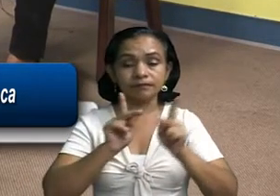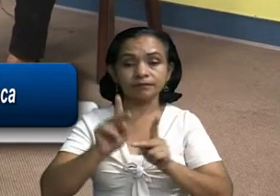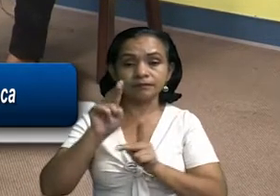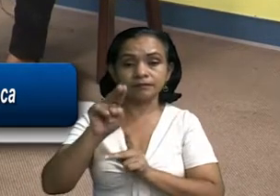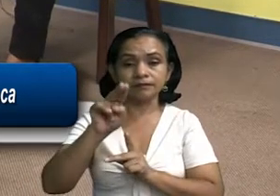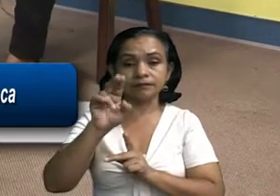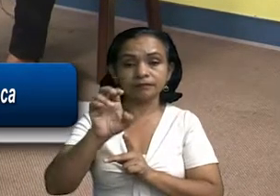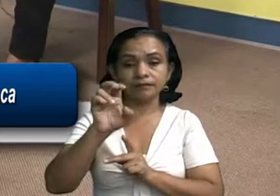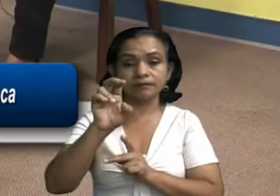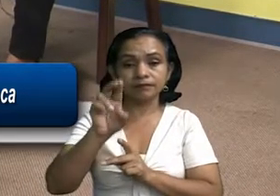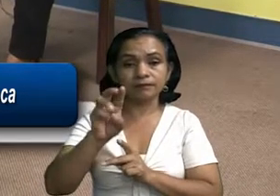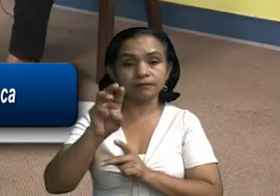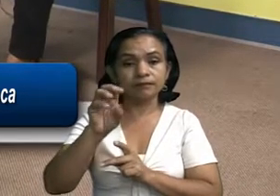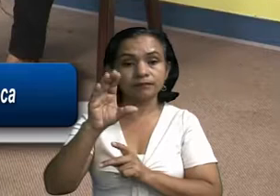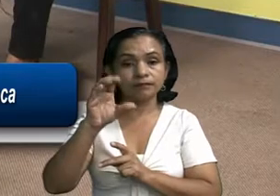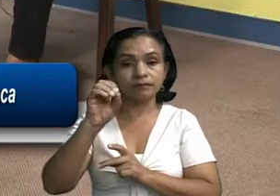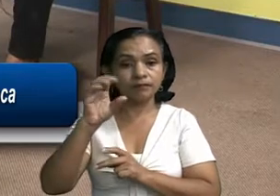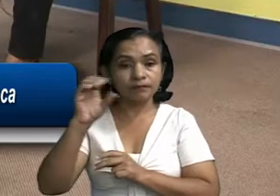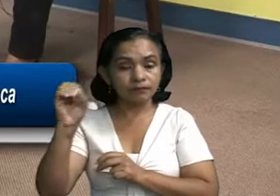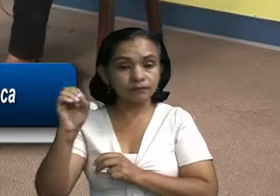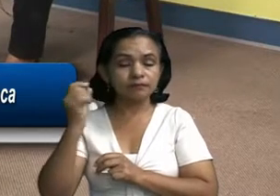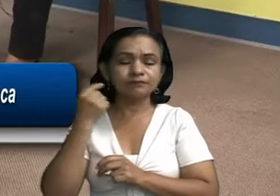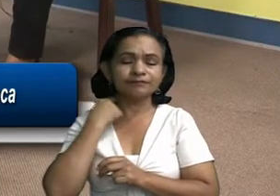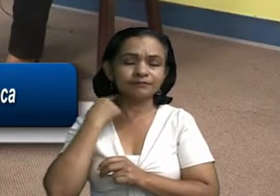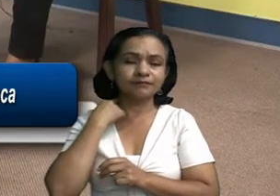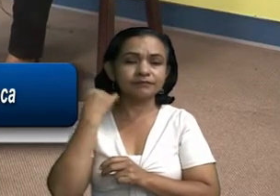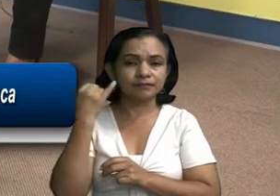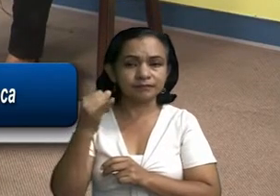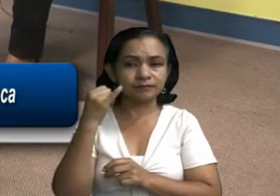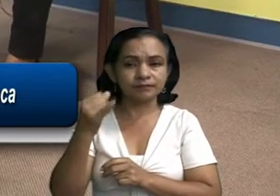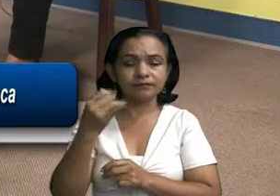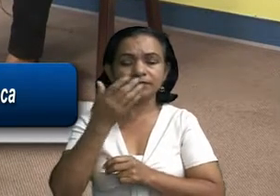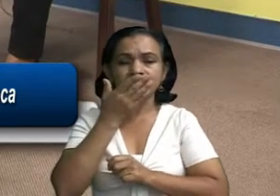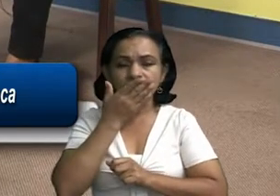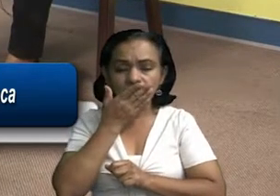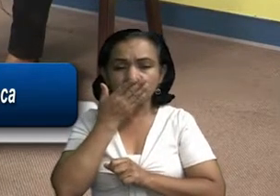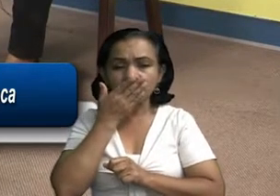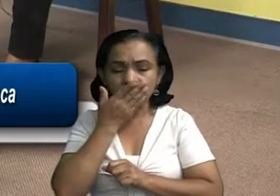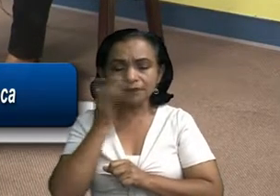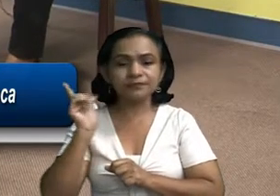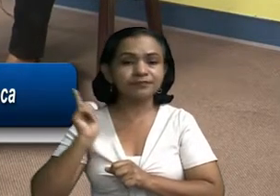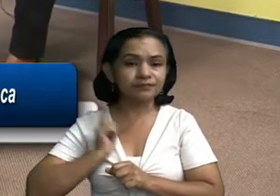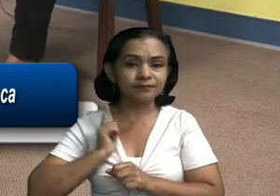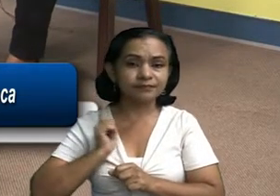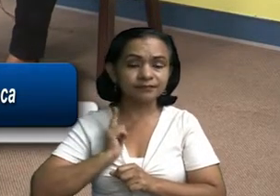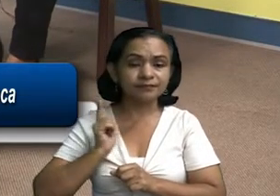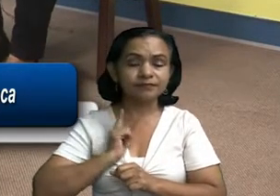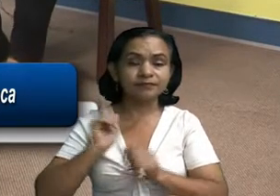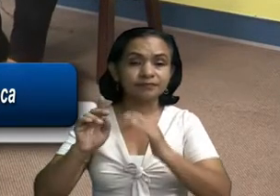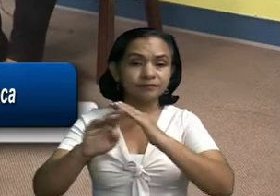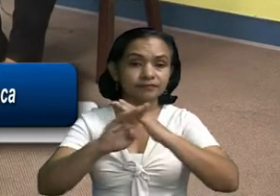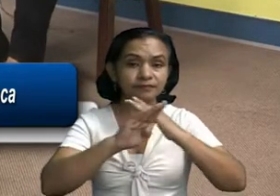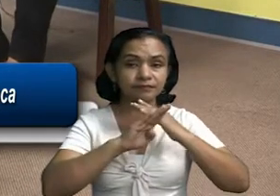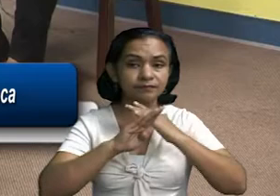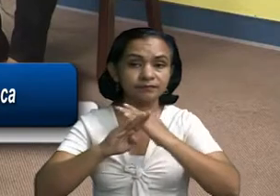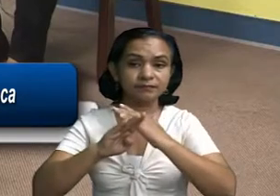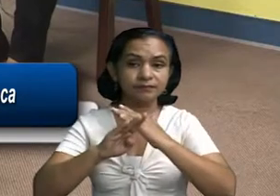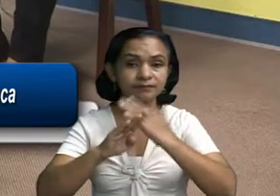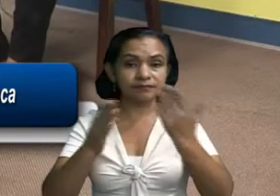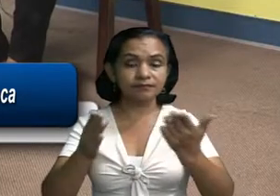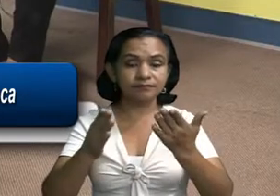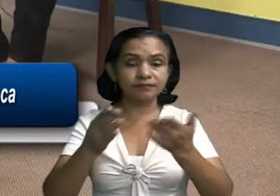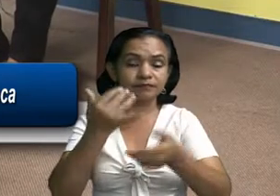neumococo. Entonces, el neumococo sí es causante de neumonía y existe la prevención